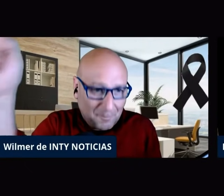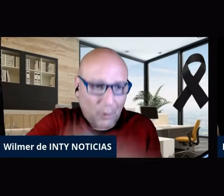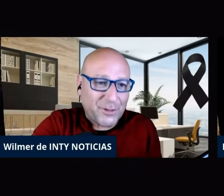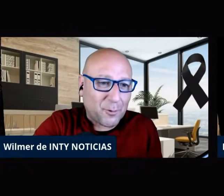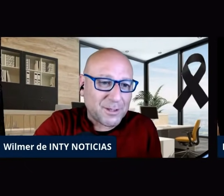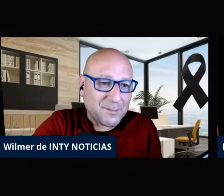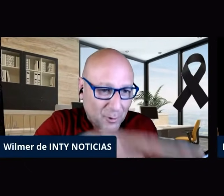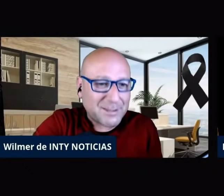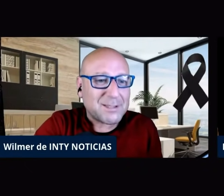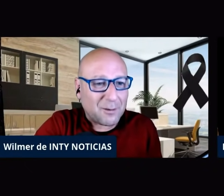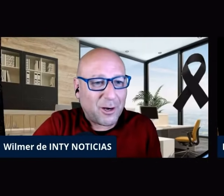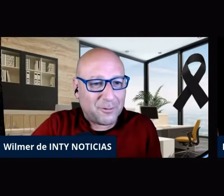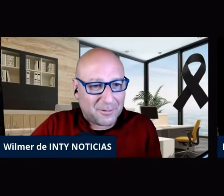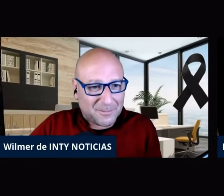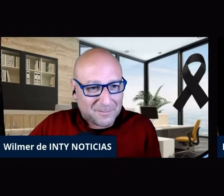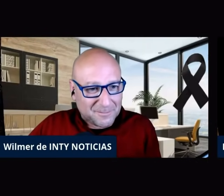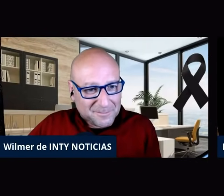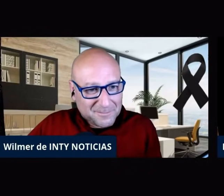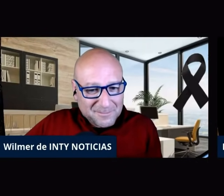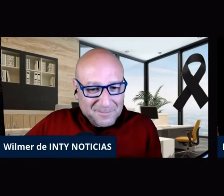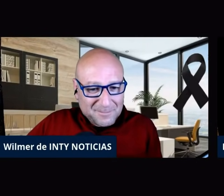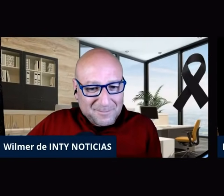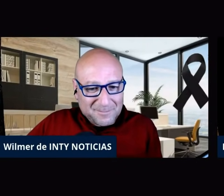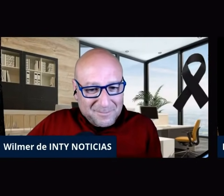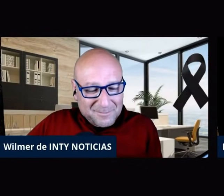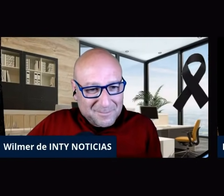eso, vota por ese porque ese es el bueno.